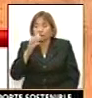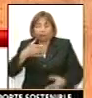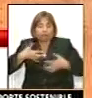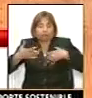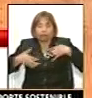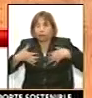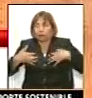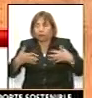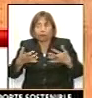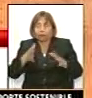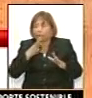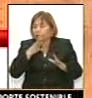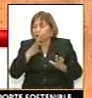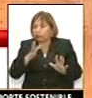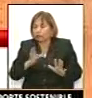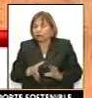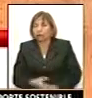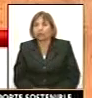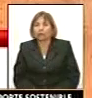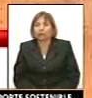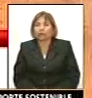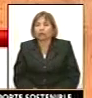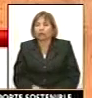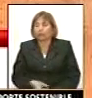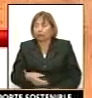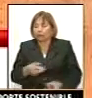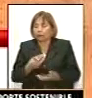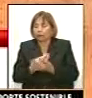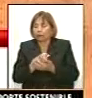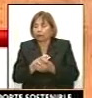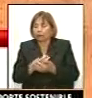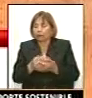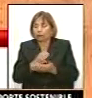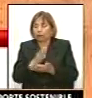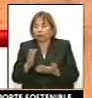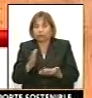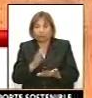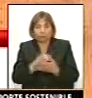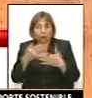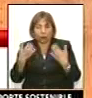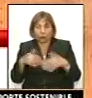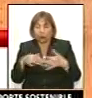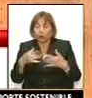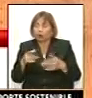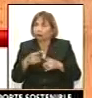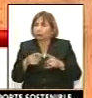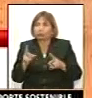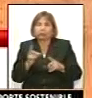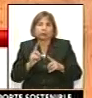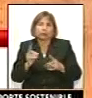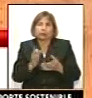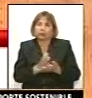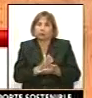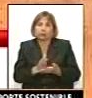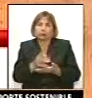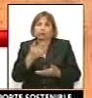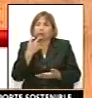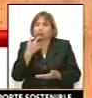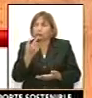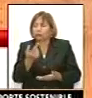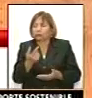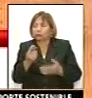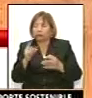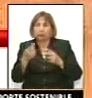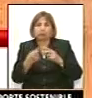porque obviamente era un problema grave. Pero no compartía, por ejemplo, cuando él se refería a una